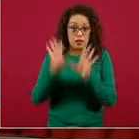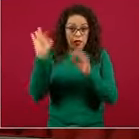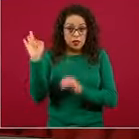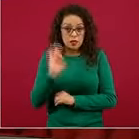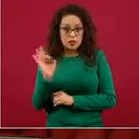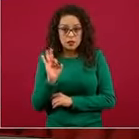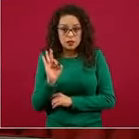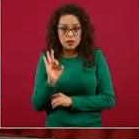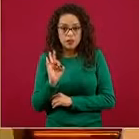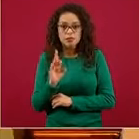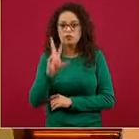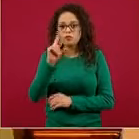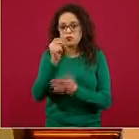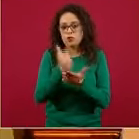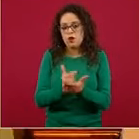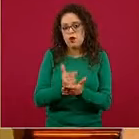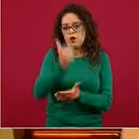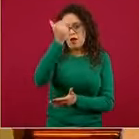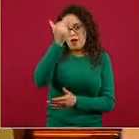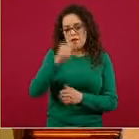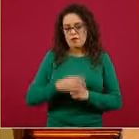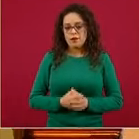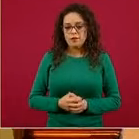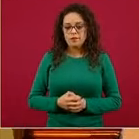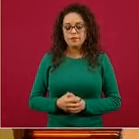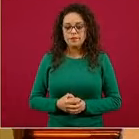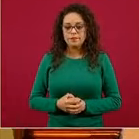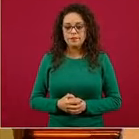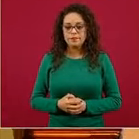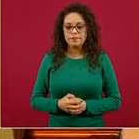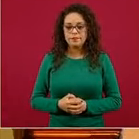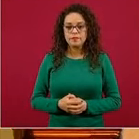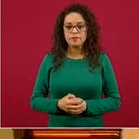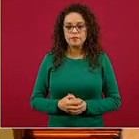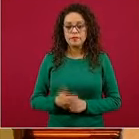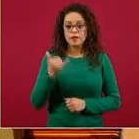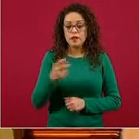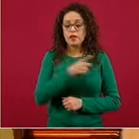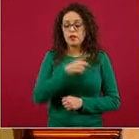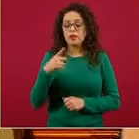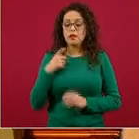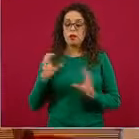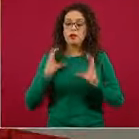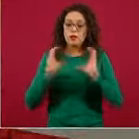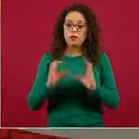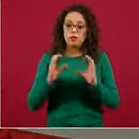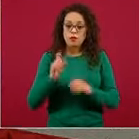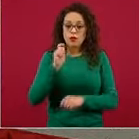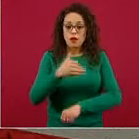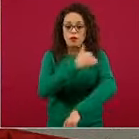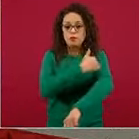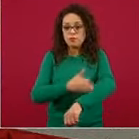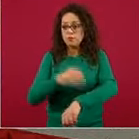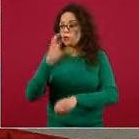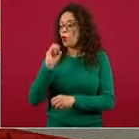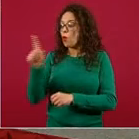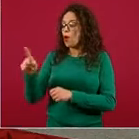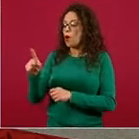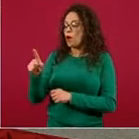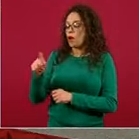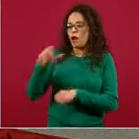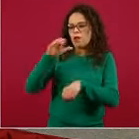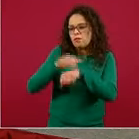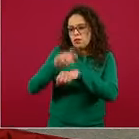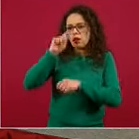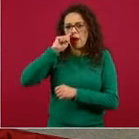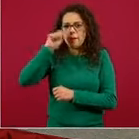momento determinado agravarse. Y veamos por nuestros familiares y por nuestras amistades si no tienen esta